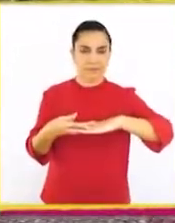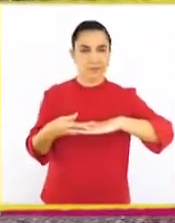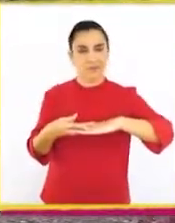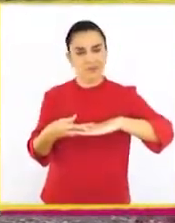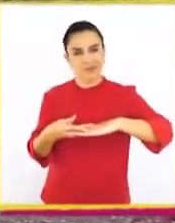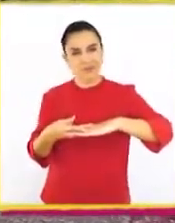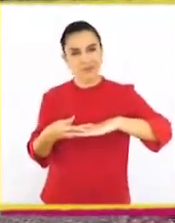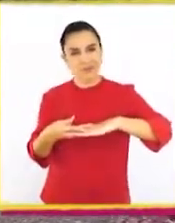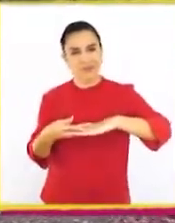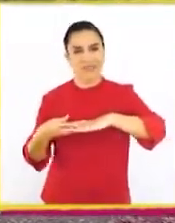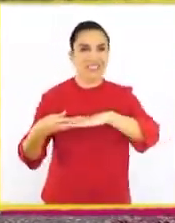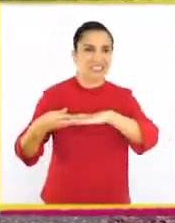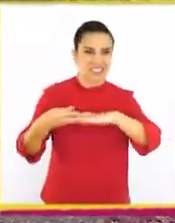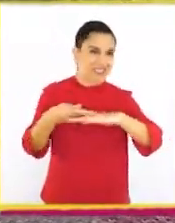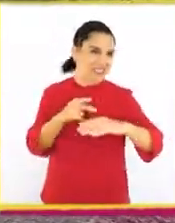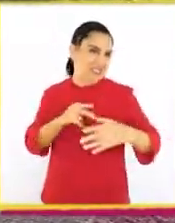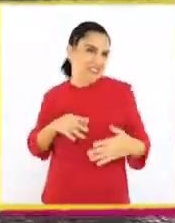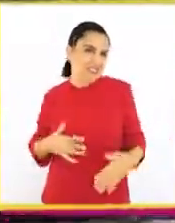ver.